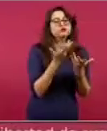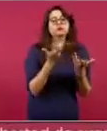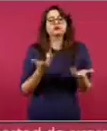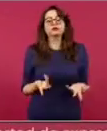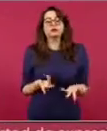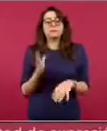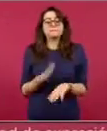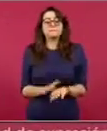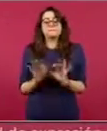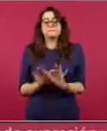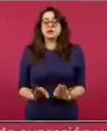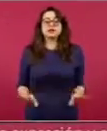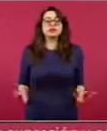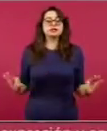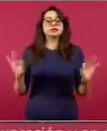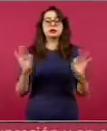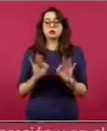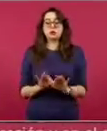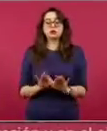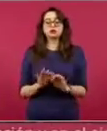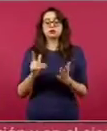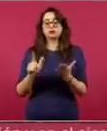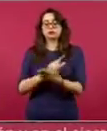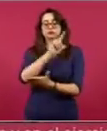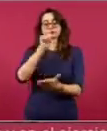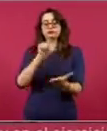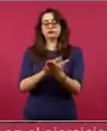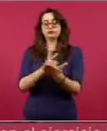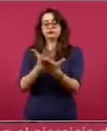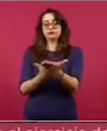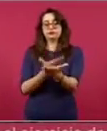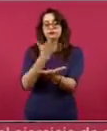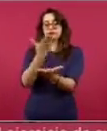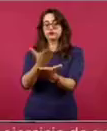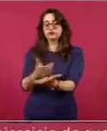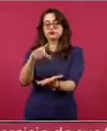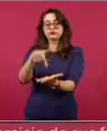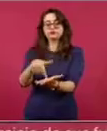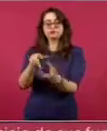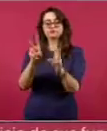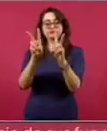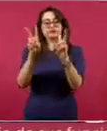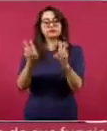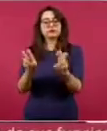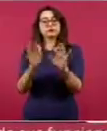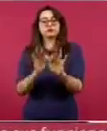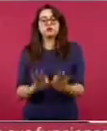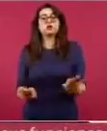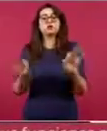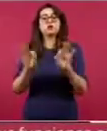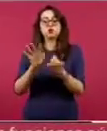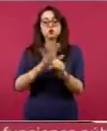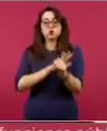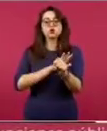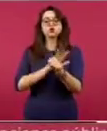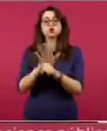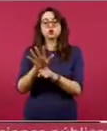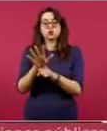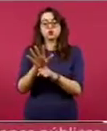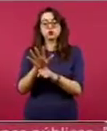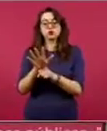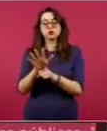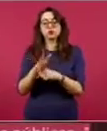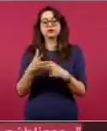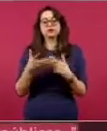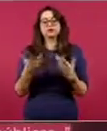Lo más importante que contiene la iniciativa es que se le quita el carácter de